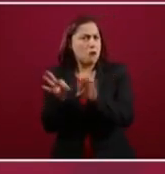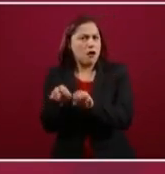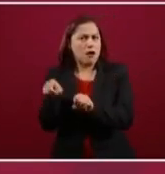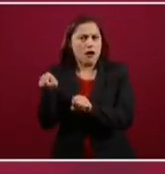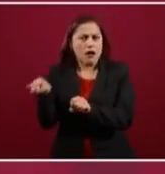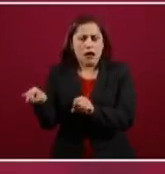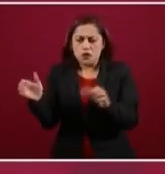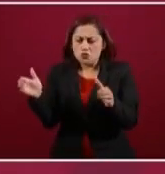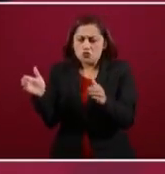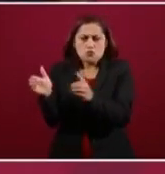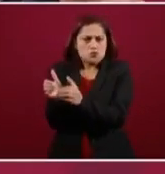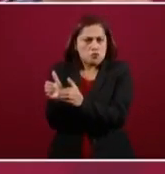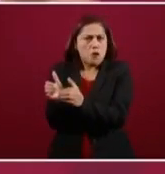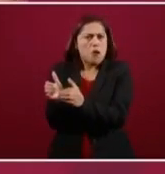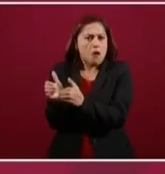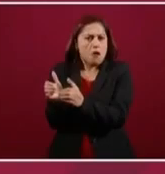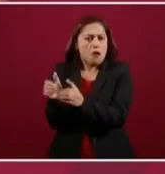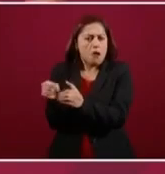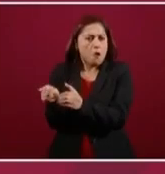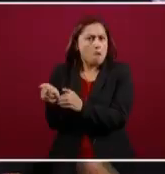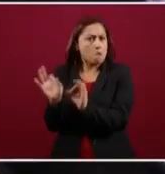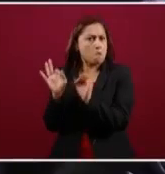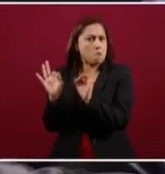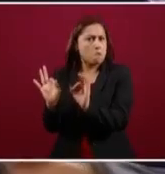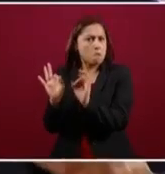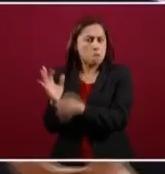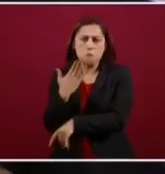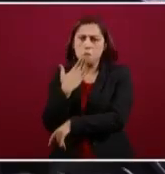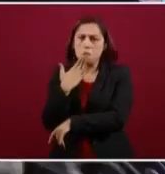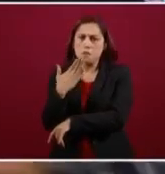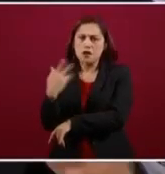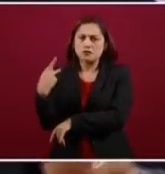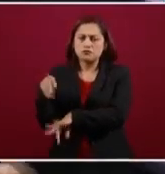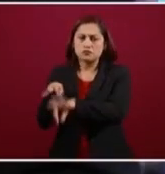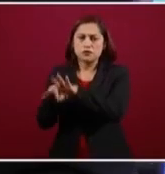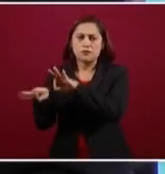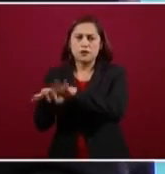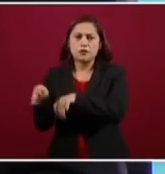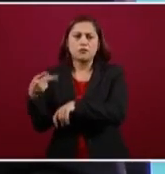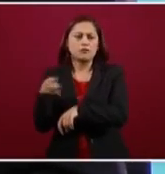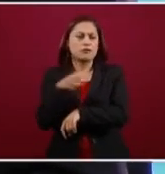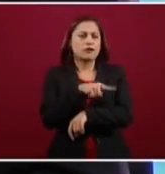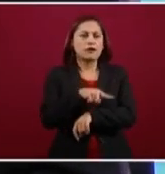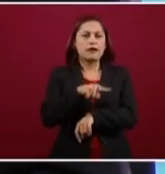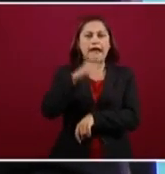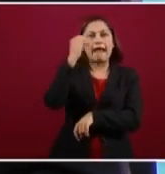nada más que en la concepción tecnocrática neoliberal eso no importa.